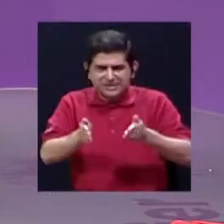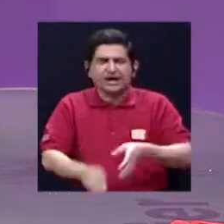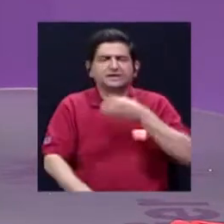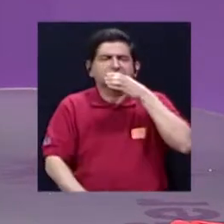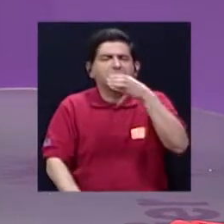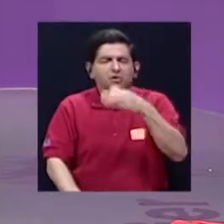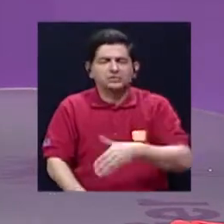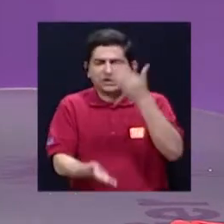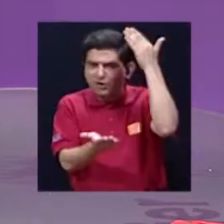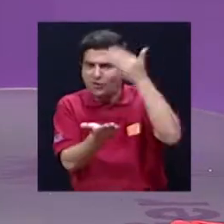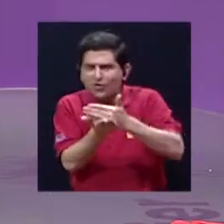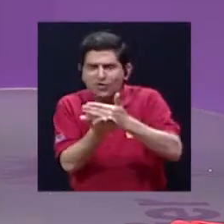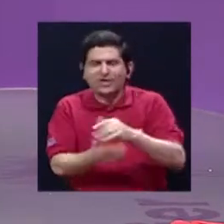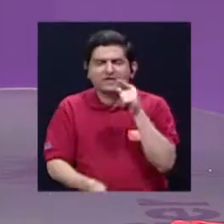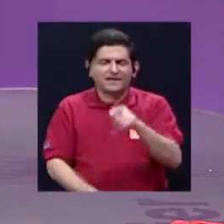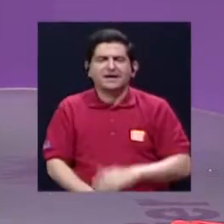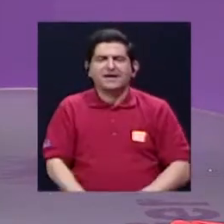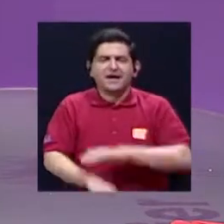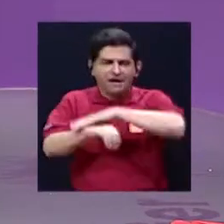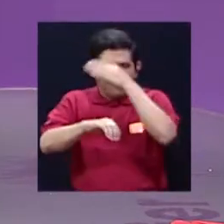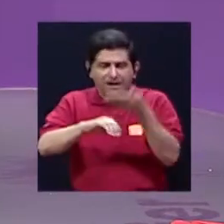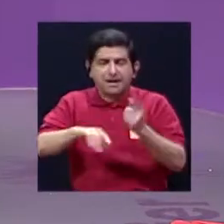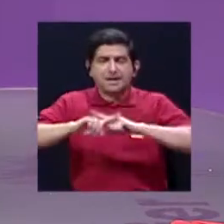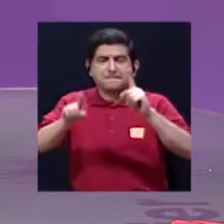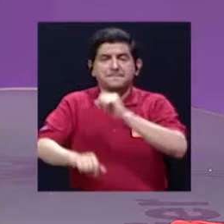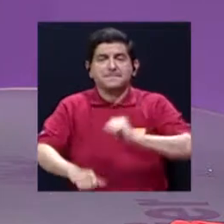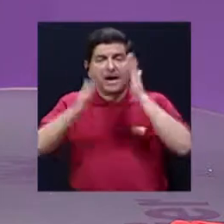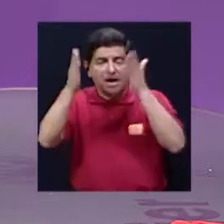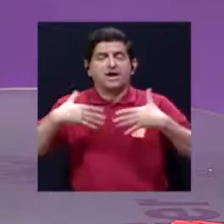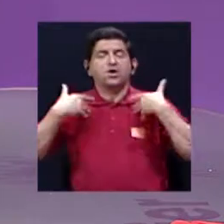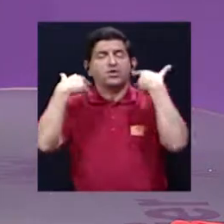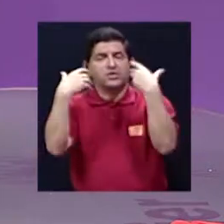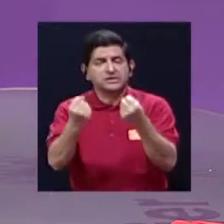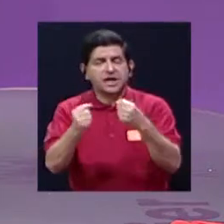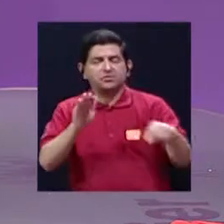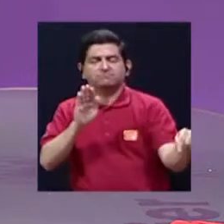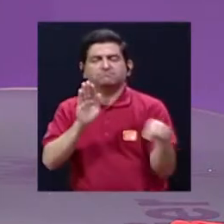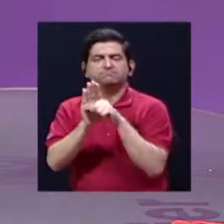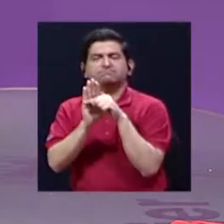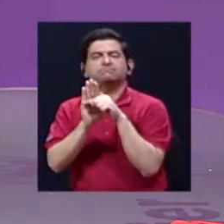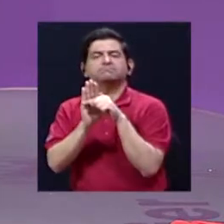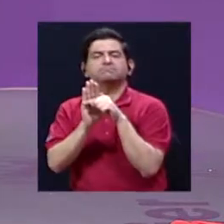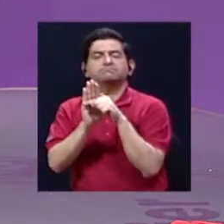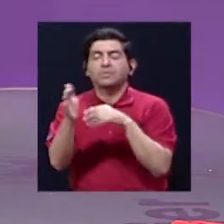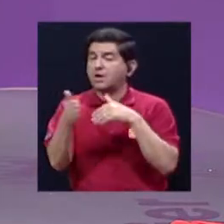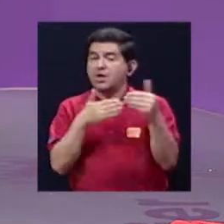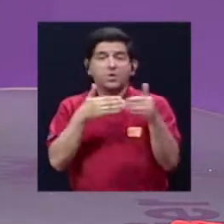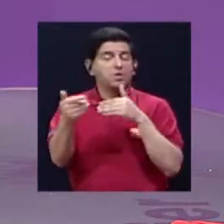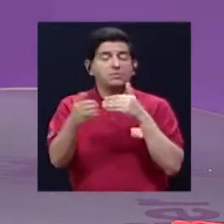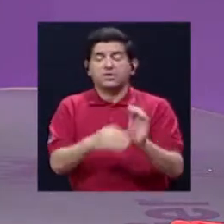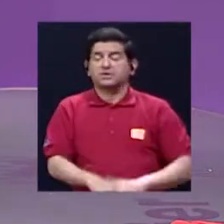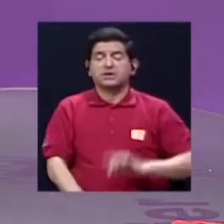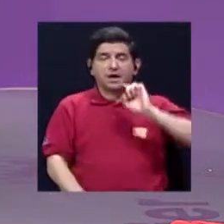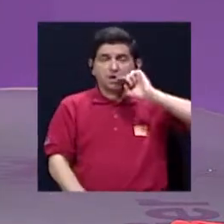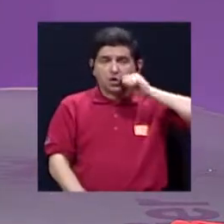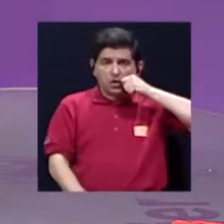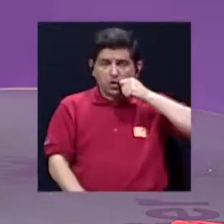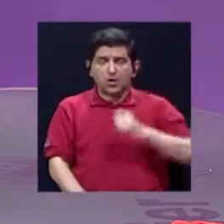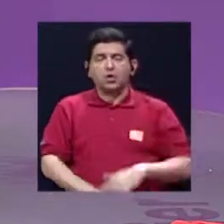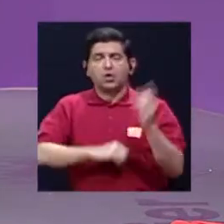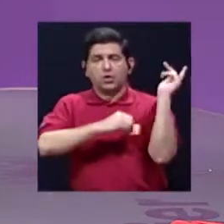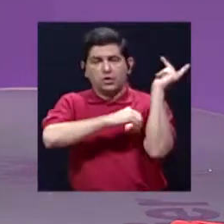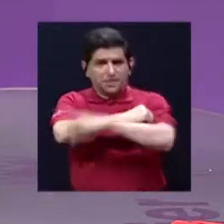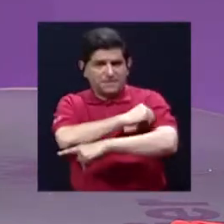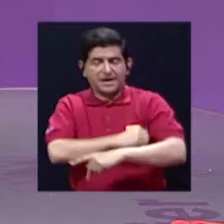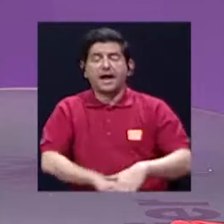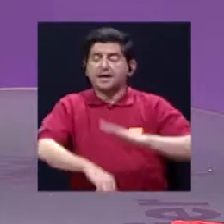la interrupción del embarazo, pero las autoridades de salud se lo niegan, a pesar de que el Código Penal da el